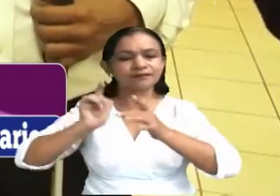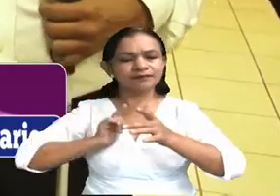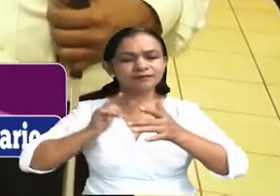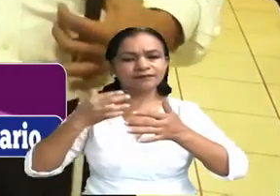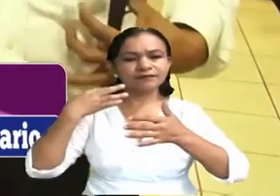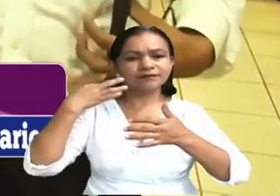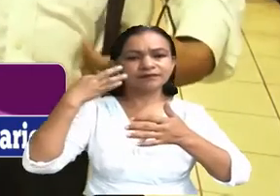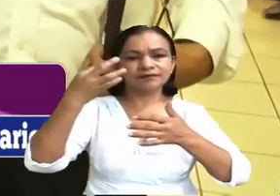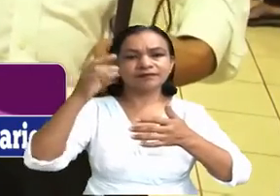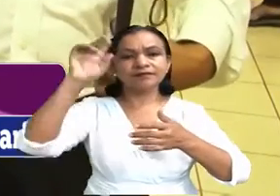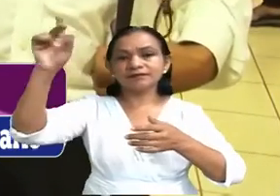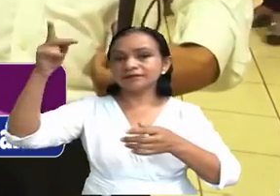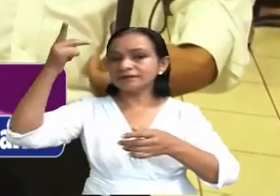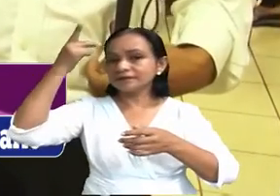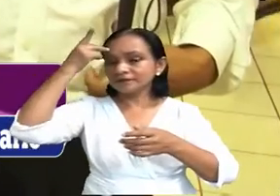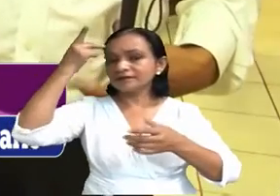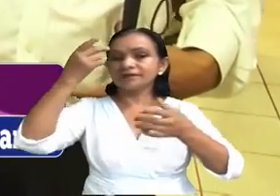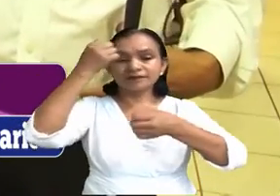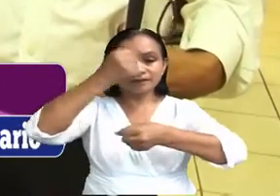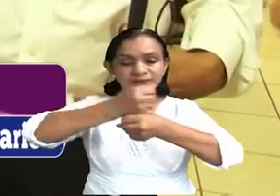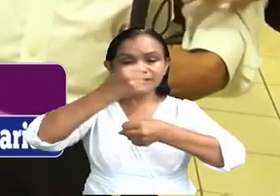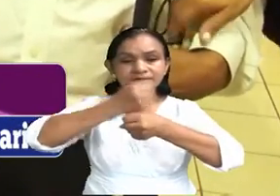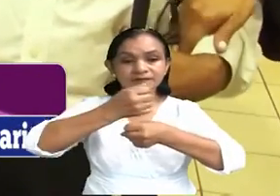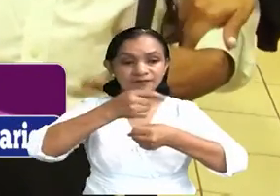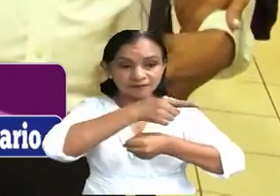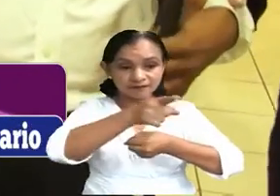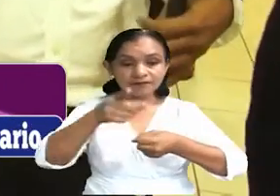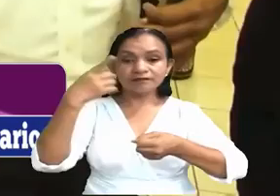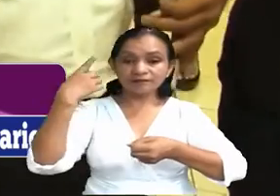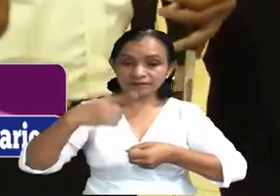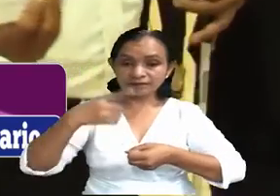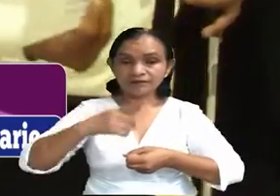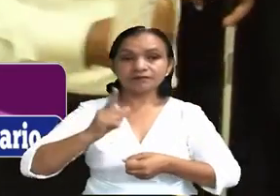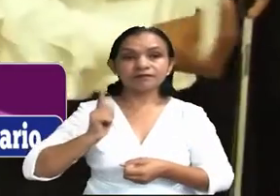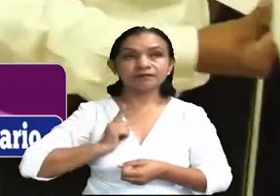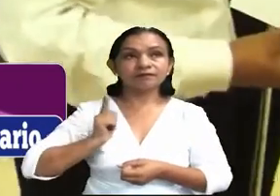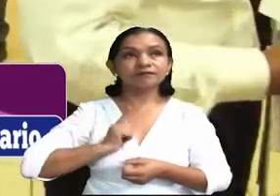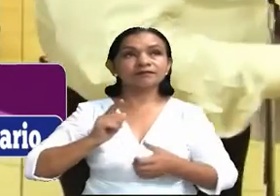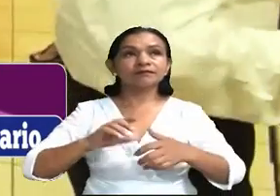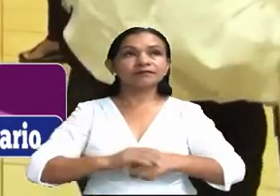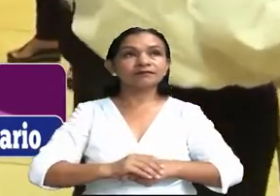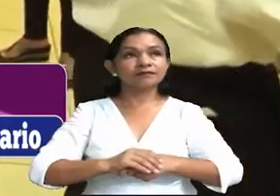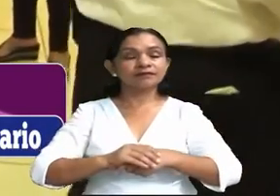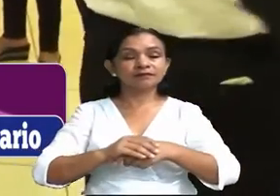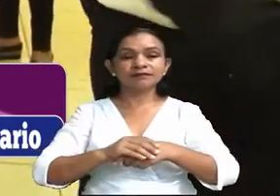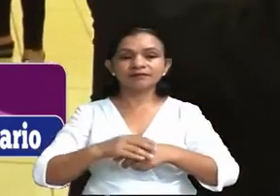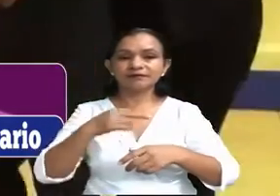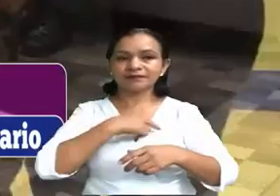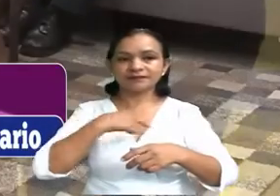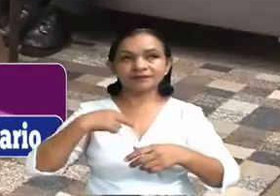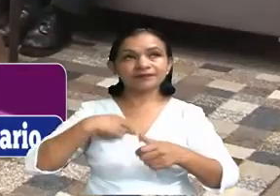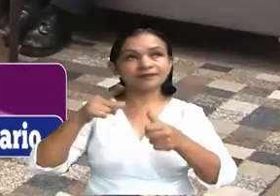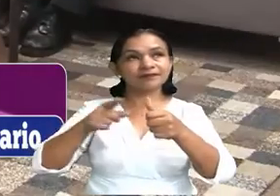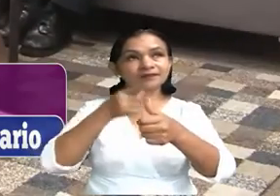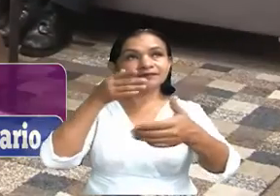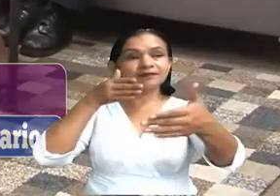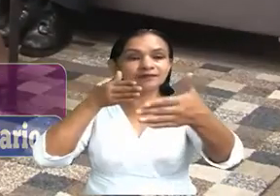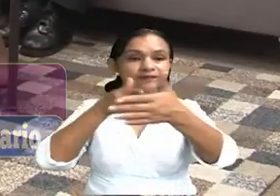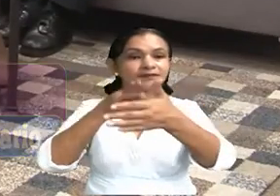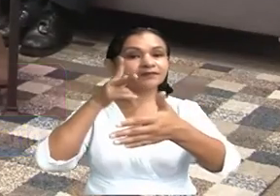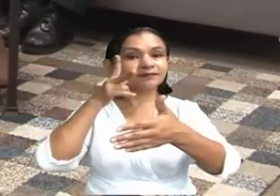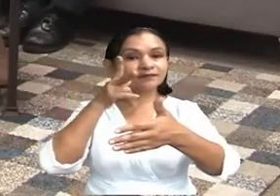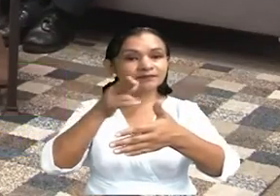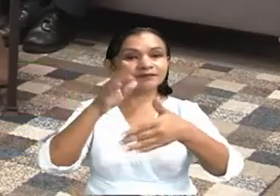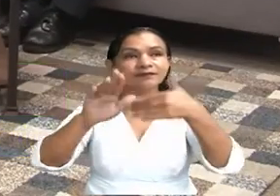voluntad política de trabajar en la restitución de derechos. Compañero David, tenemos que hacer nuestra primera pausa, pero